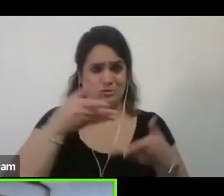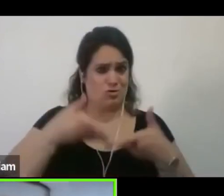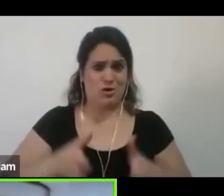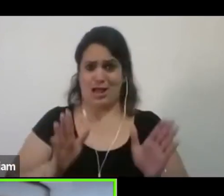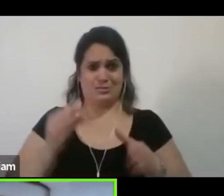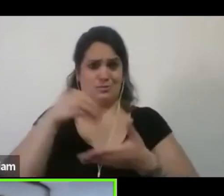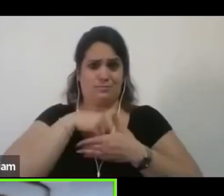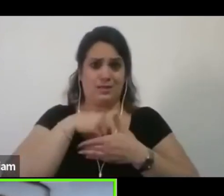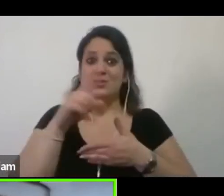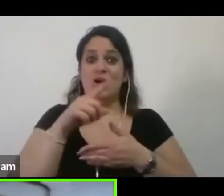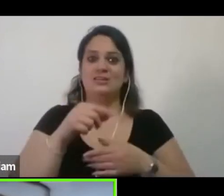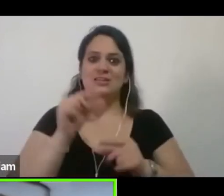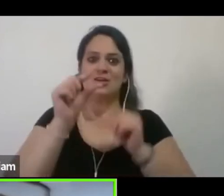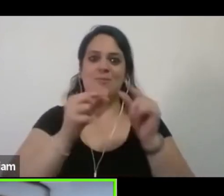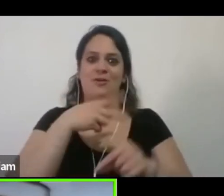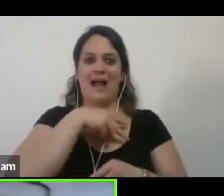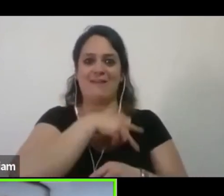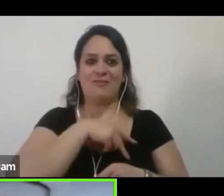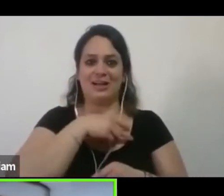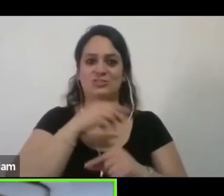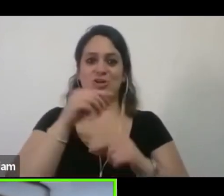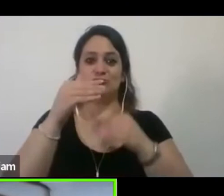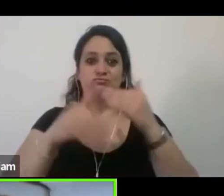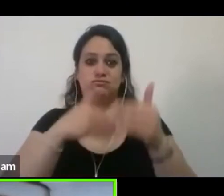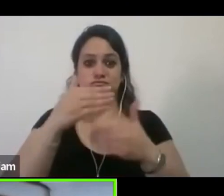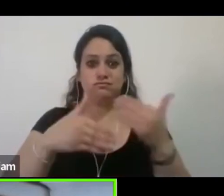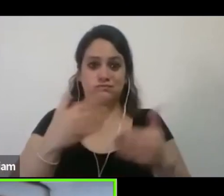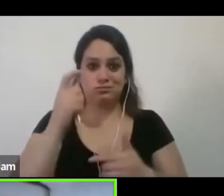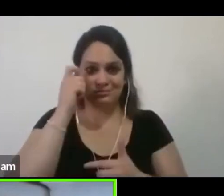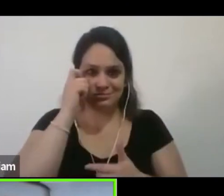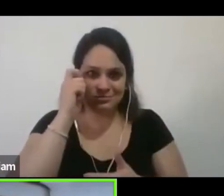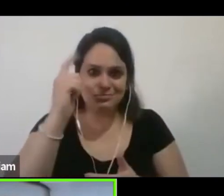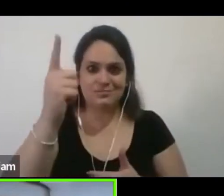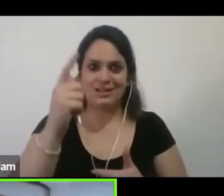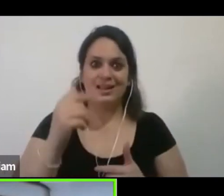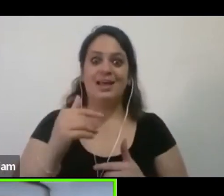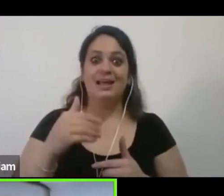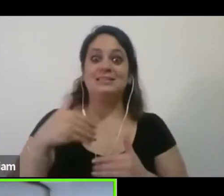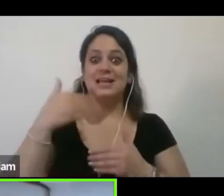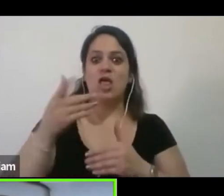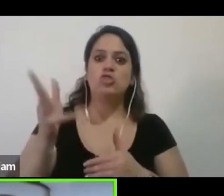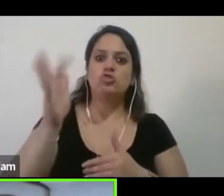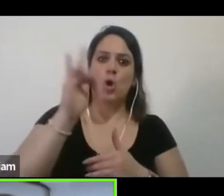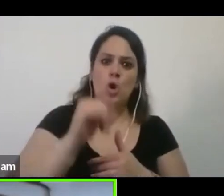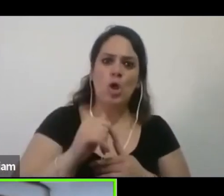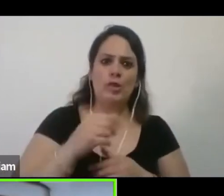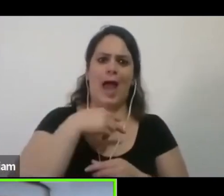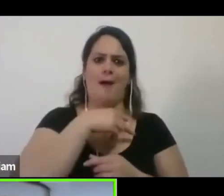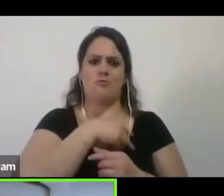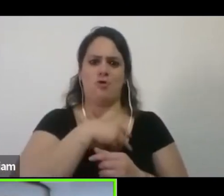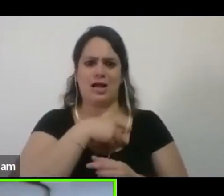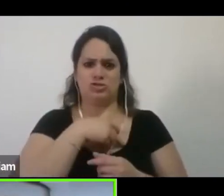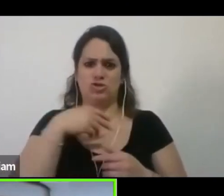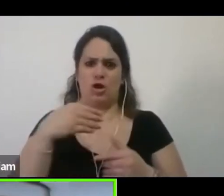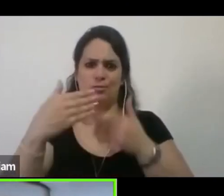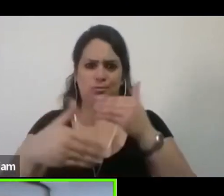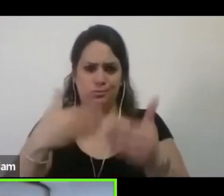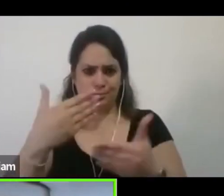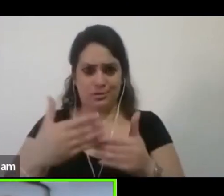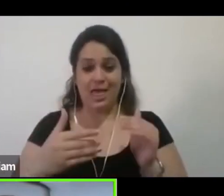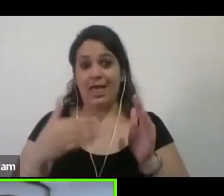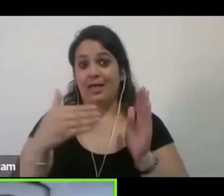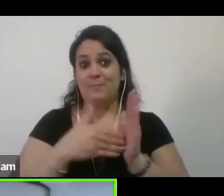que se hace en la formación, se hace en ese transitar cotidiano dentro de los espacios que uno